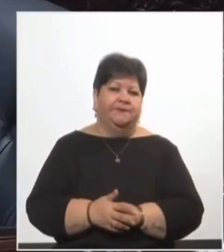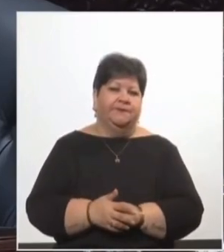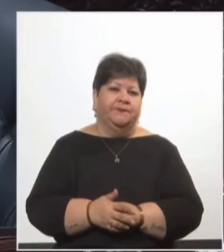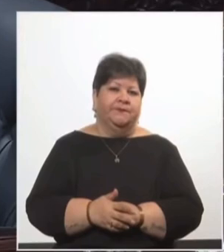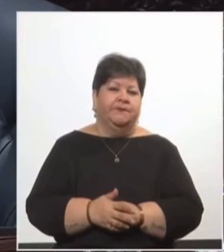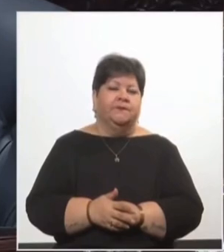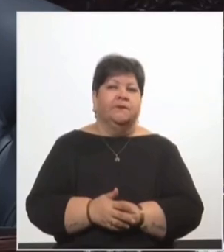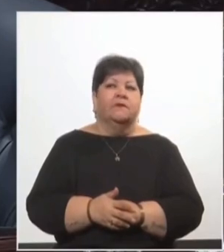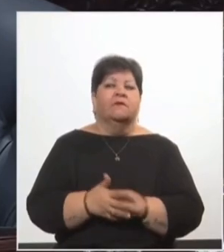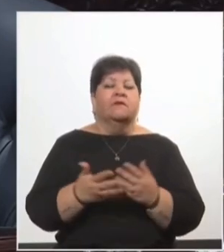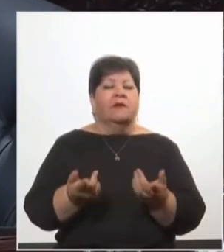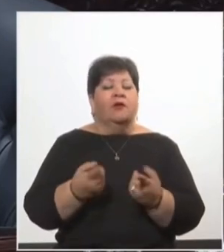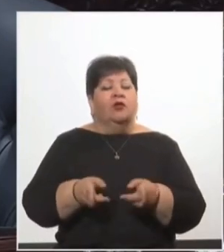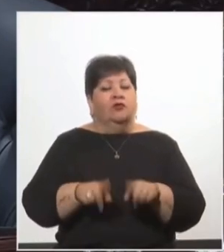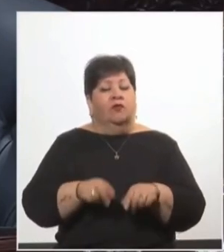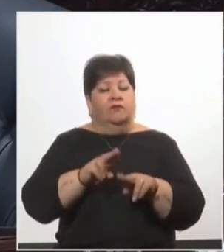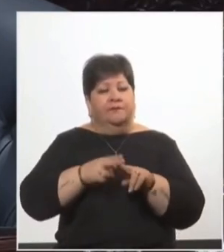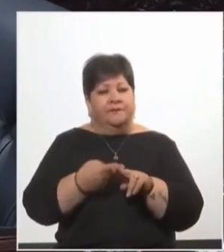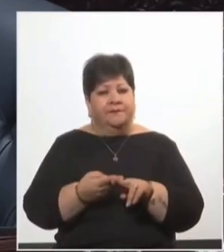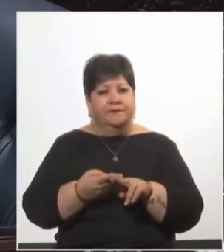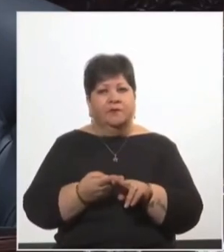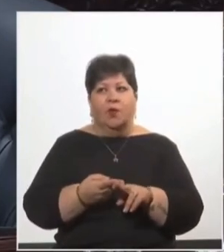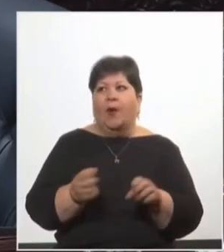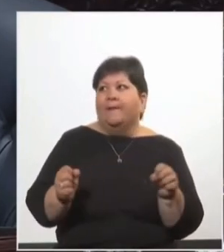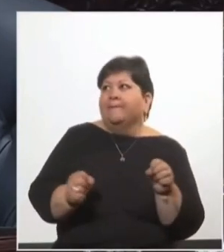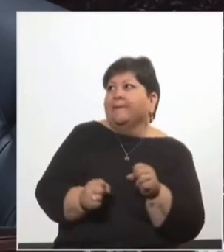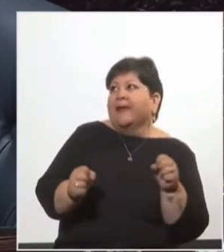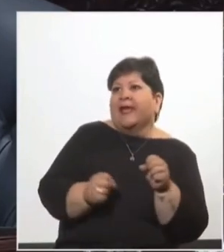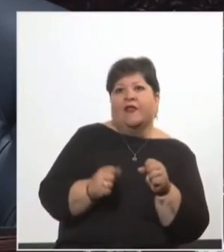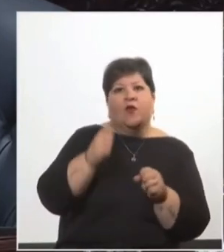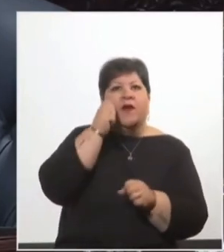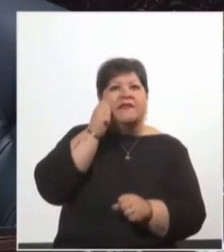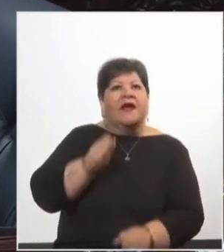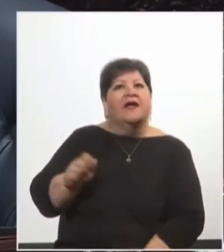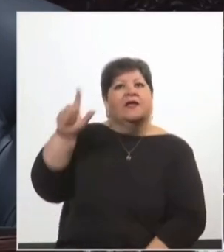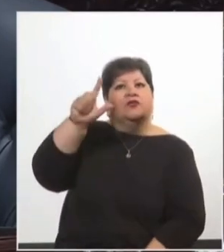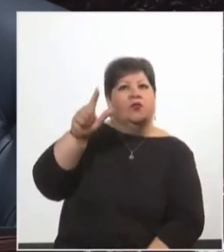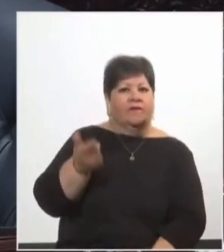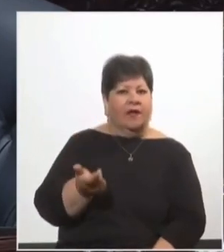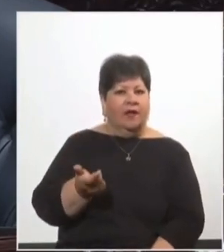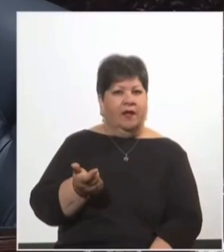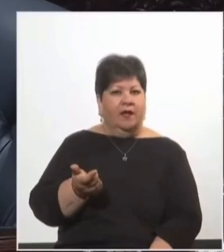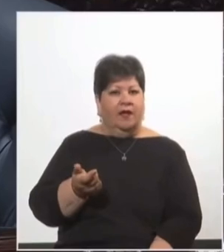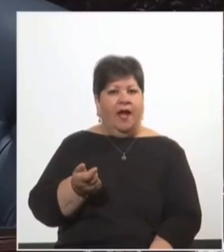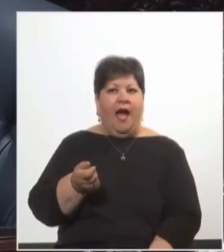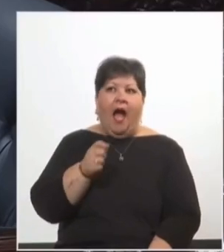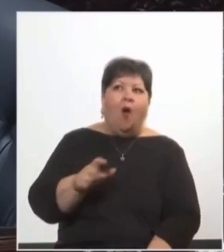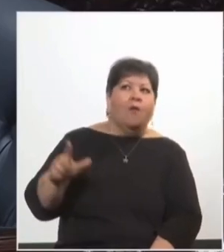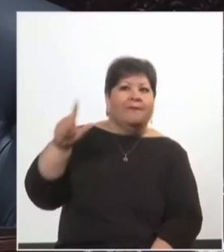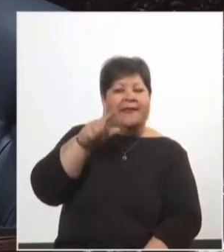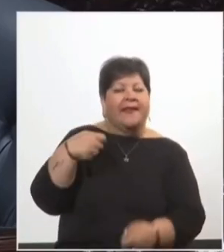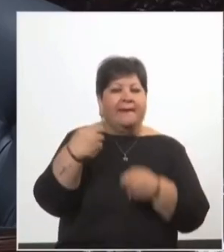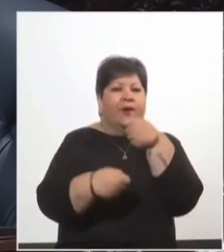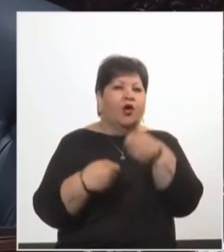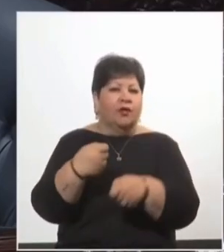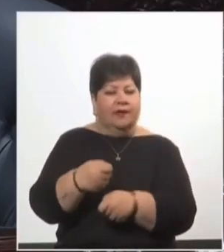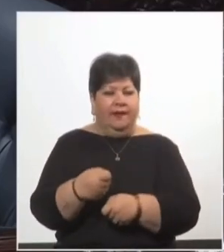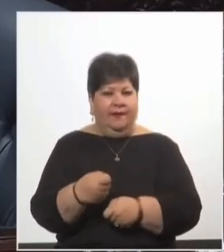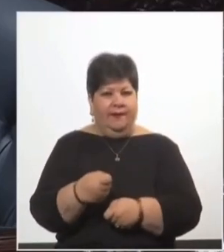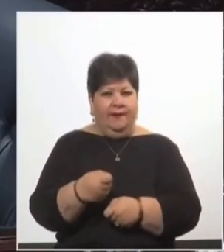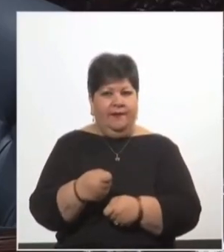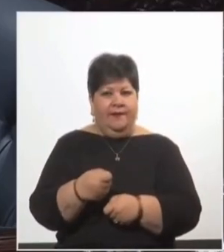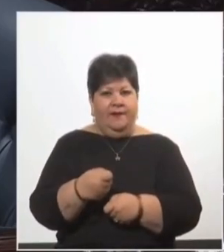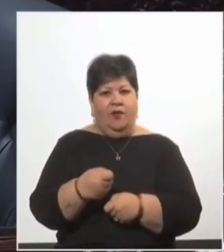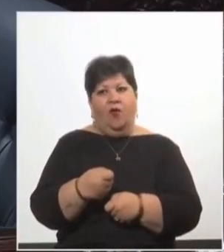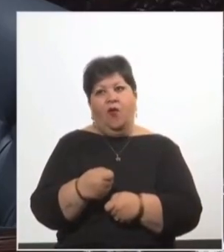Pero yo vuelvo a decir, acá no es el cuco de subir la edad, no es el cuco de aumentar los aportes, no es el cuco de bajar las tasas